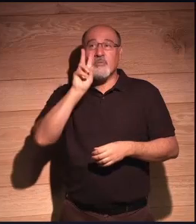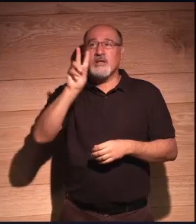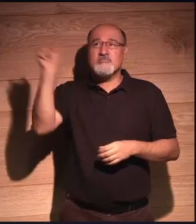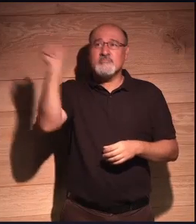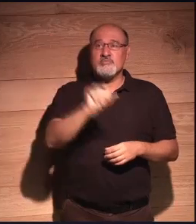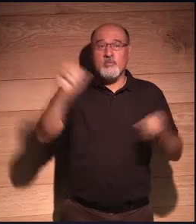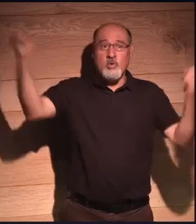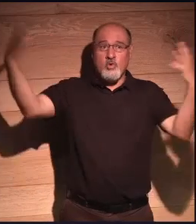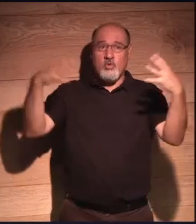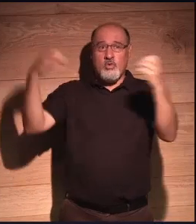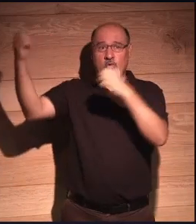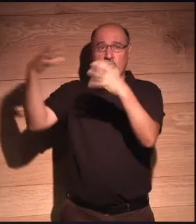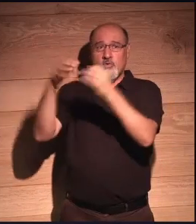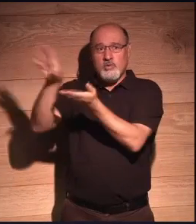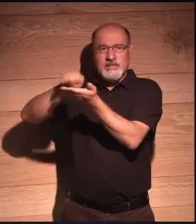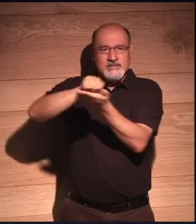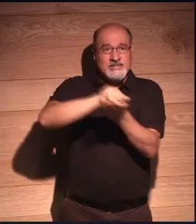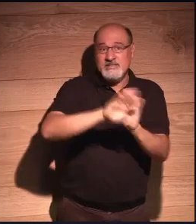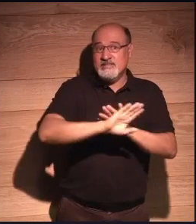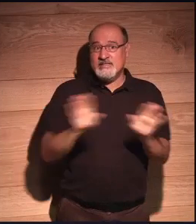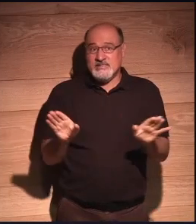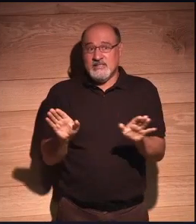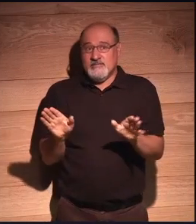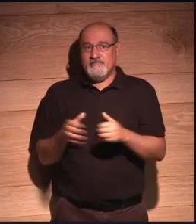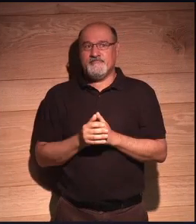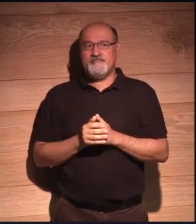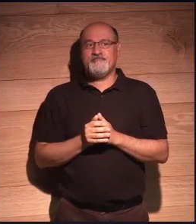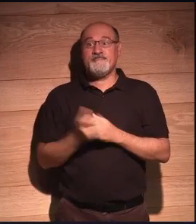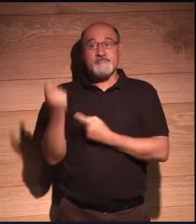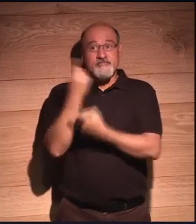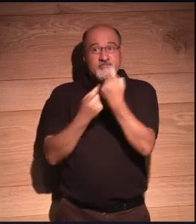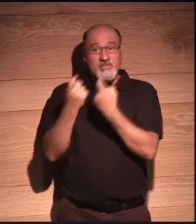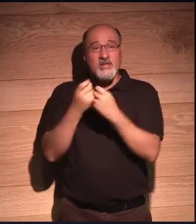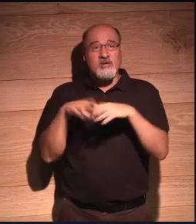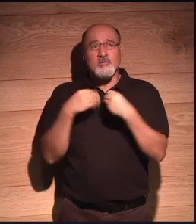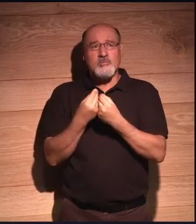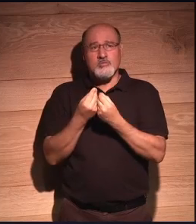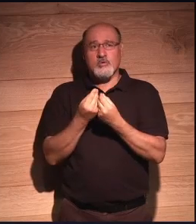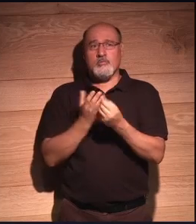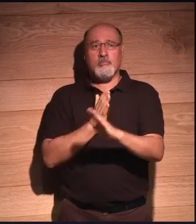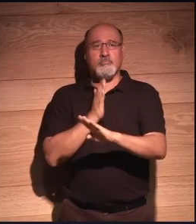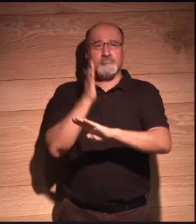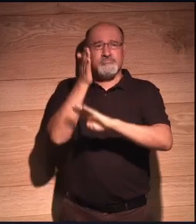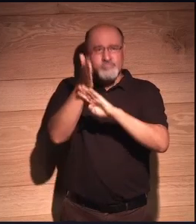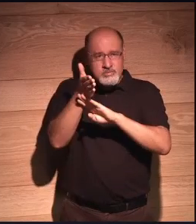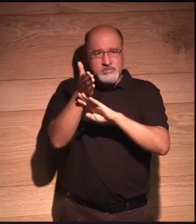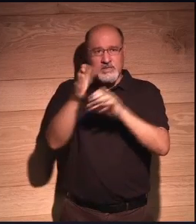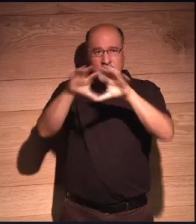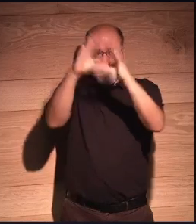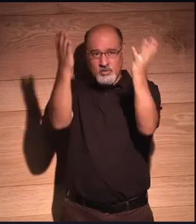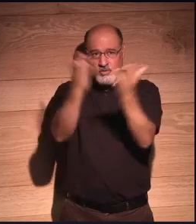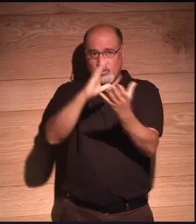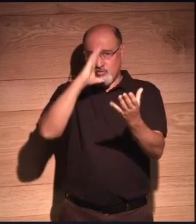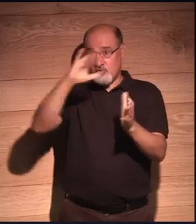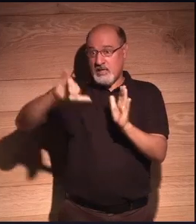la luz que nos llega de otros cuerpos. Y esa información, obtenerla de primera mano en el objeto